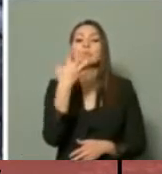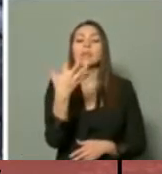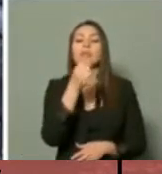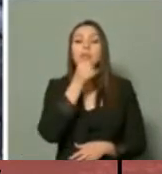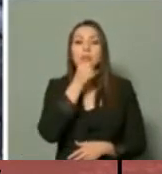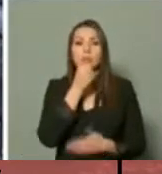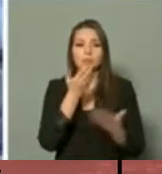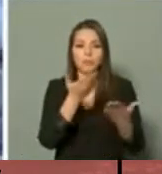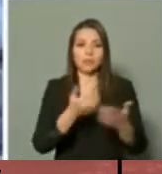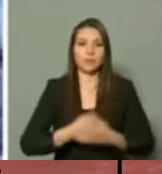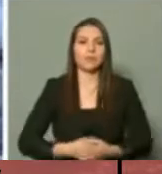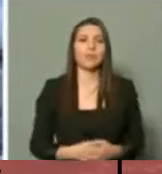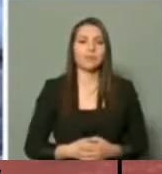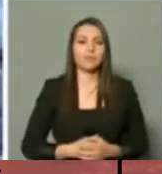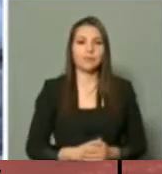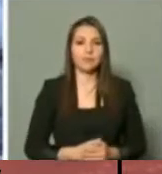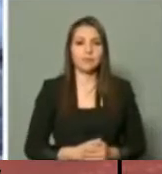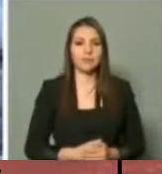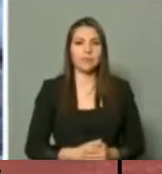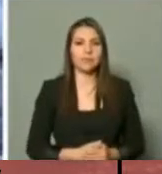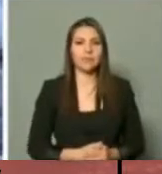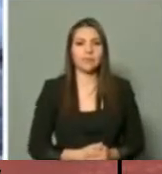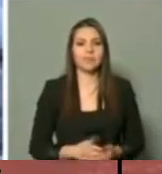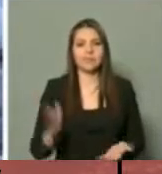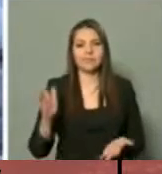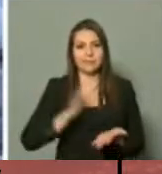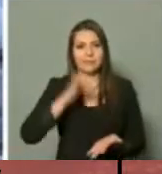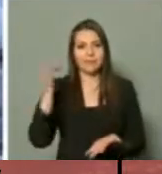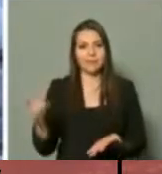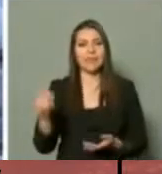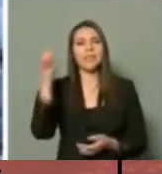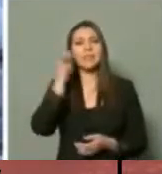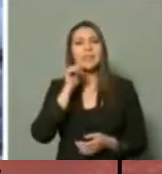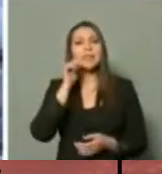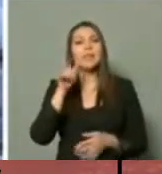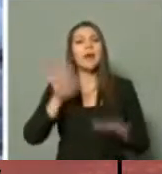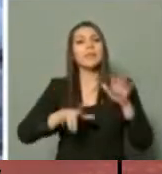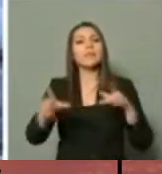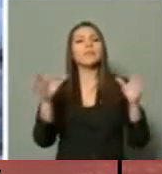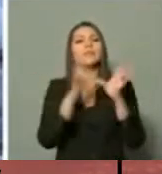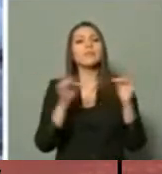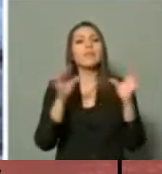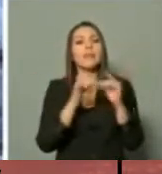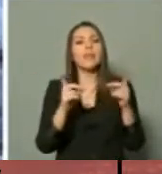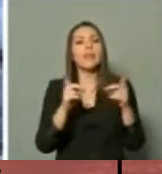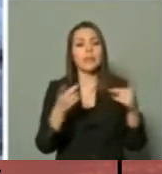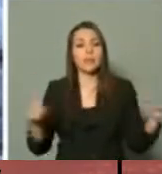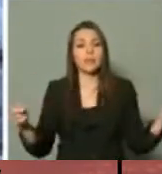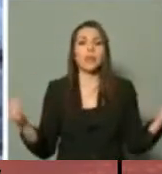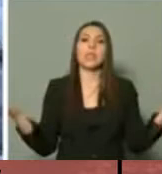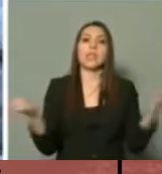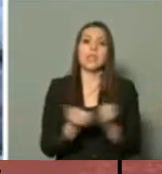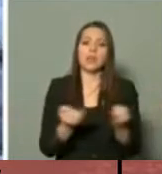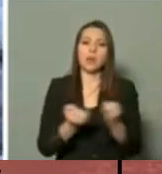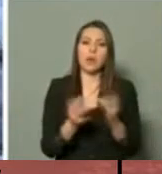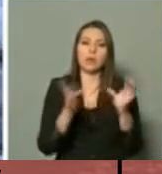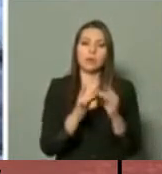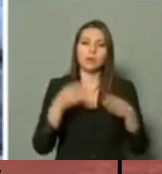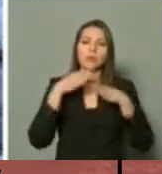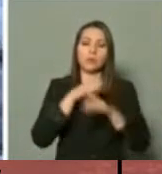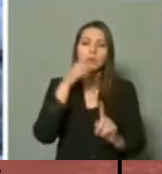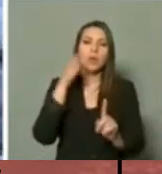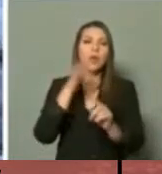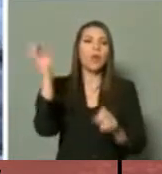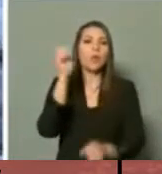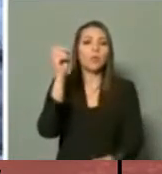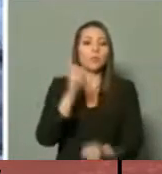3:05. Adelante. Gracias. Cuando nosotros hablamos de desarrollo, también tenemos que hablar de oportunidades. Por ello, otra de mis